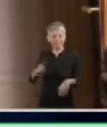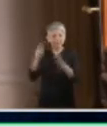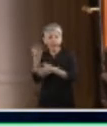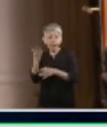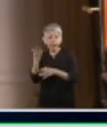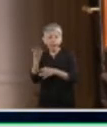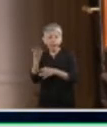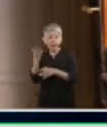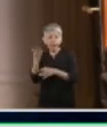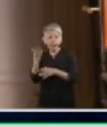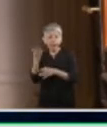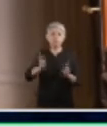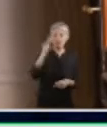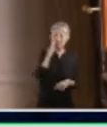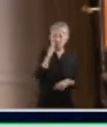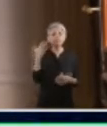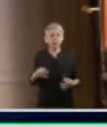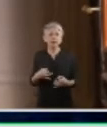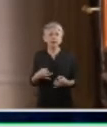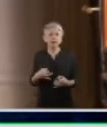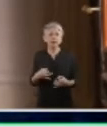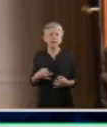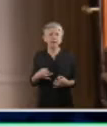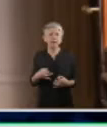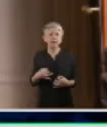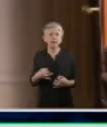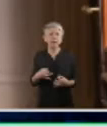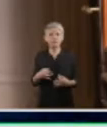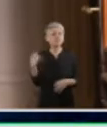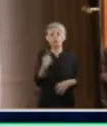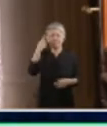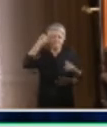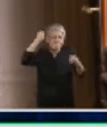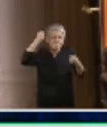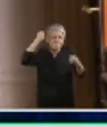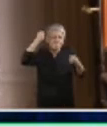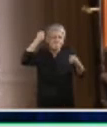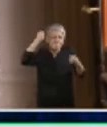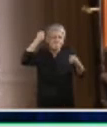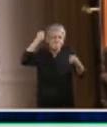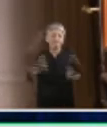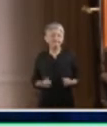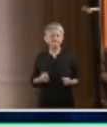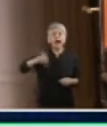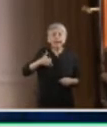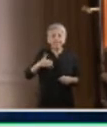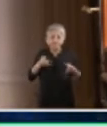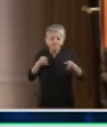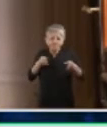muchos años trabajando, es una especialista en el tema fiscal.